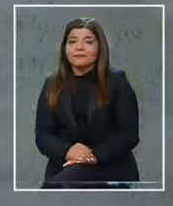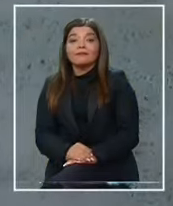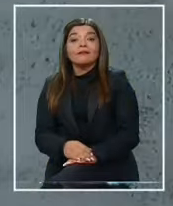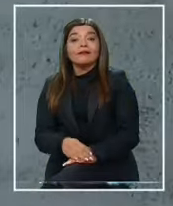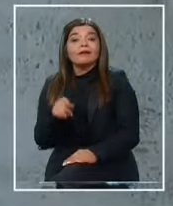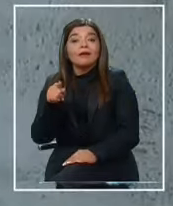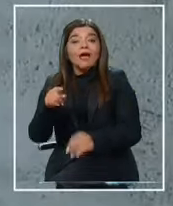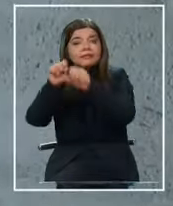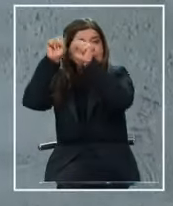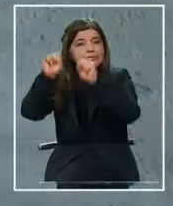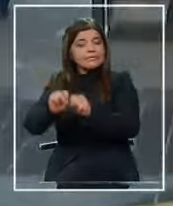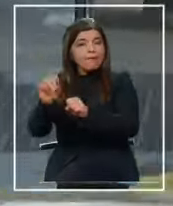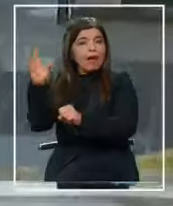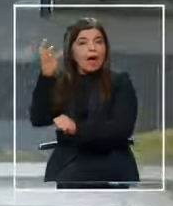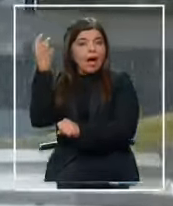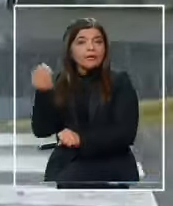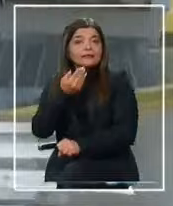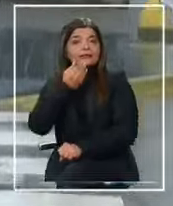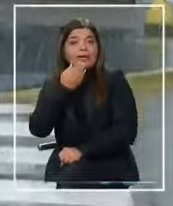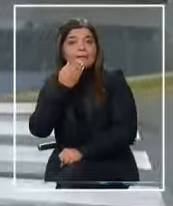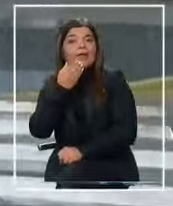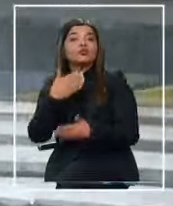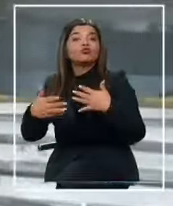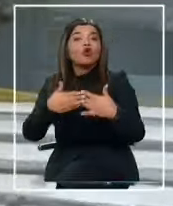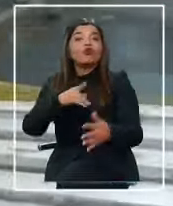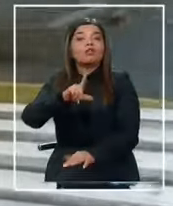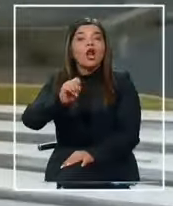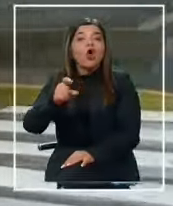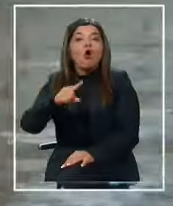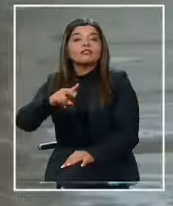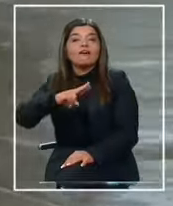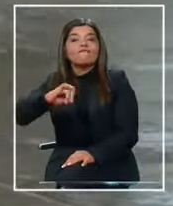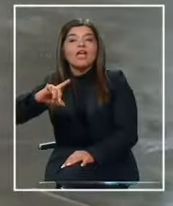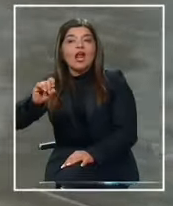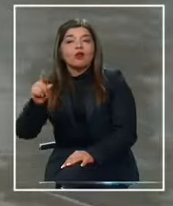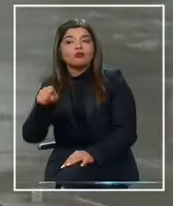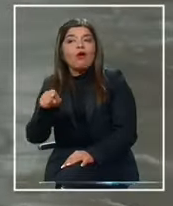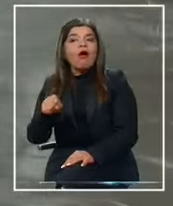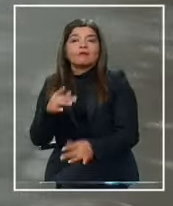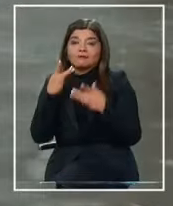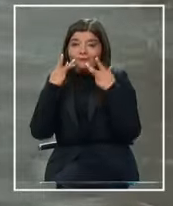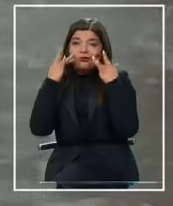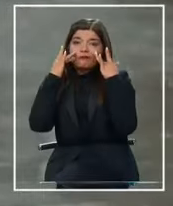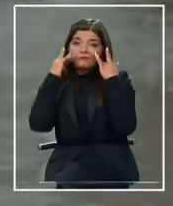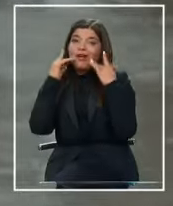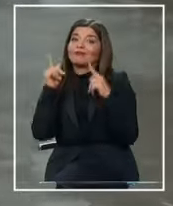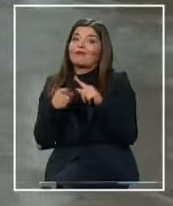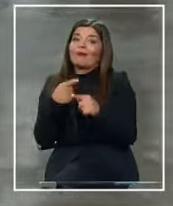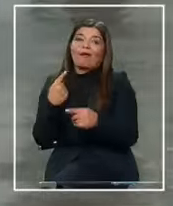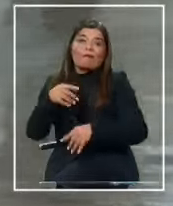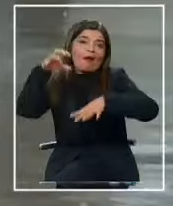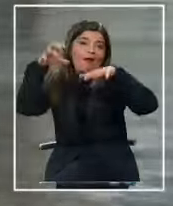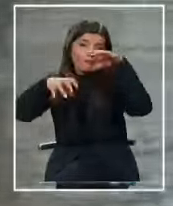El paso del sistema frontal llegó incluso a Los Vilos. Sus habitantes agradecieron esta primera lluvia.